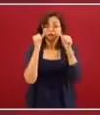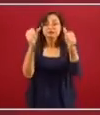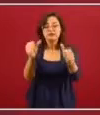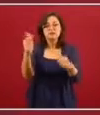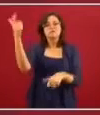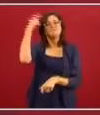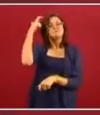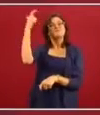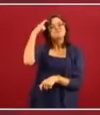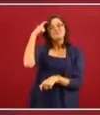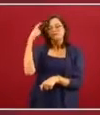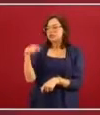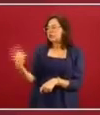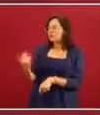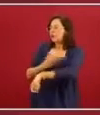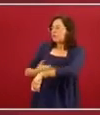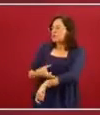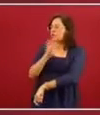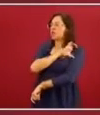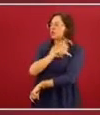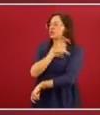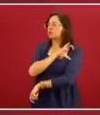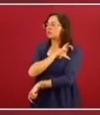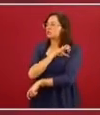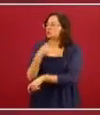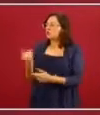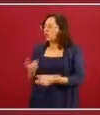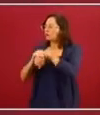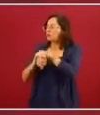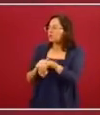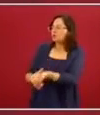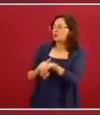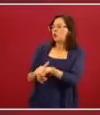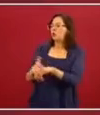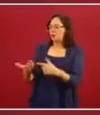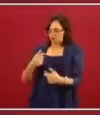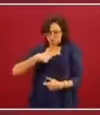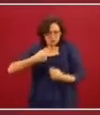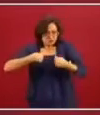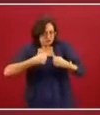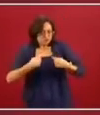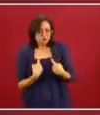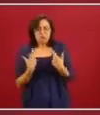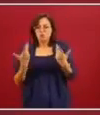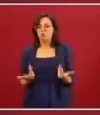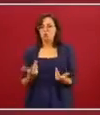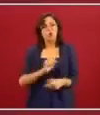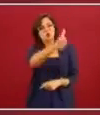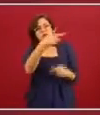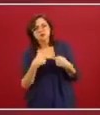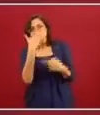piense en un ser querido, piense en alguien cercano, cercana, piense en sí mismo, piense en alguien que no